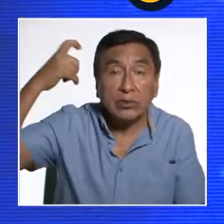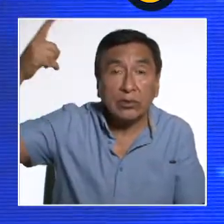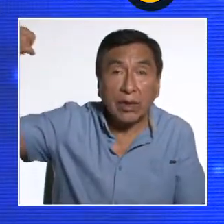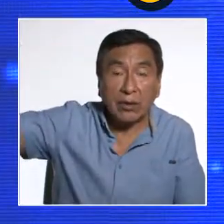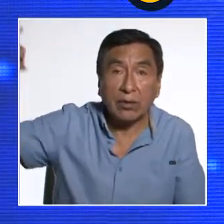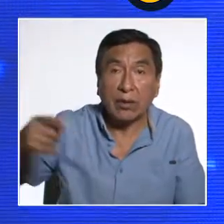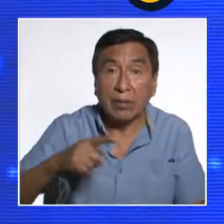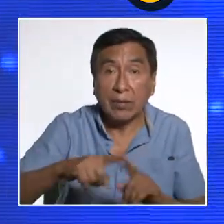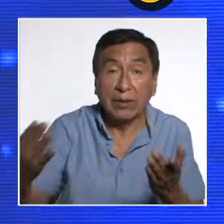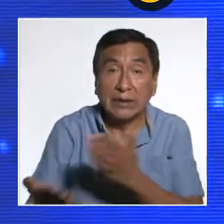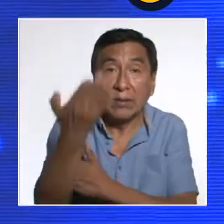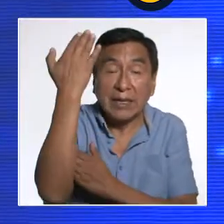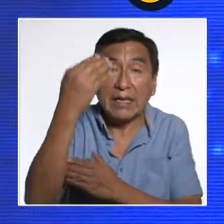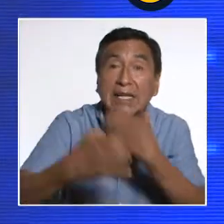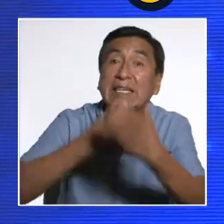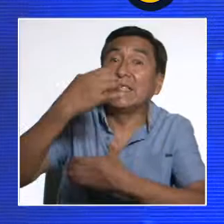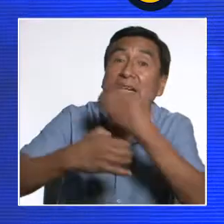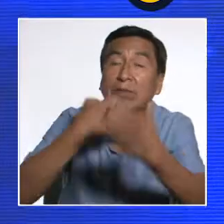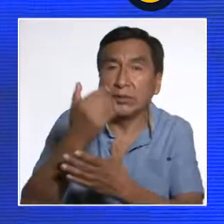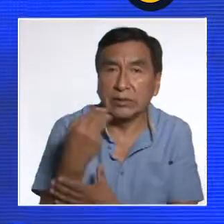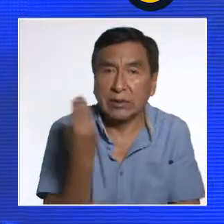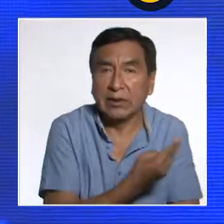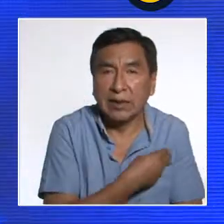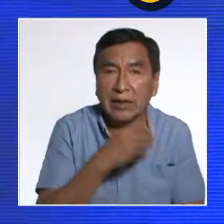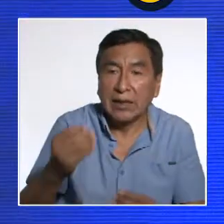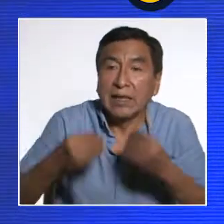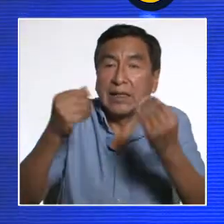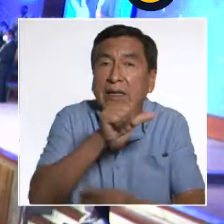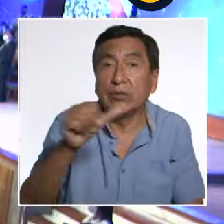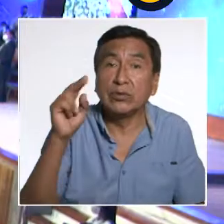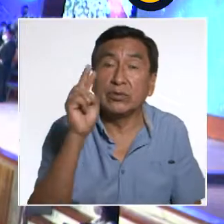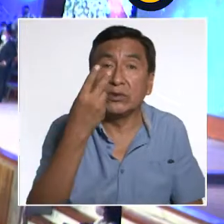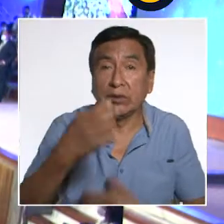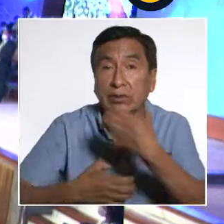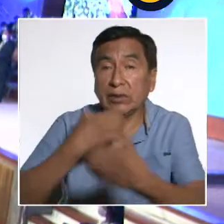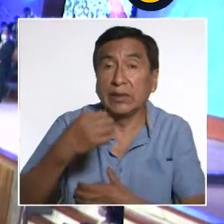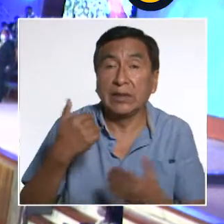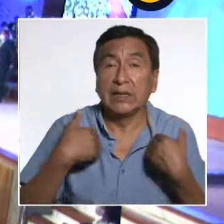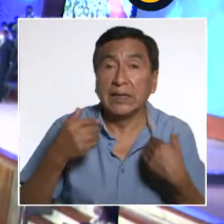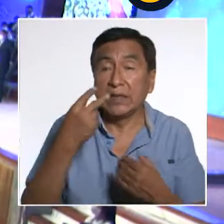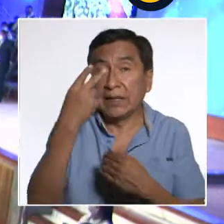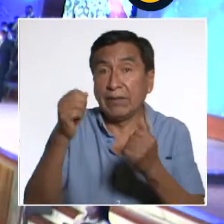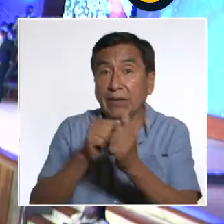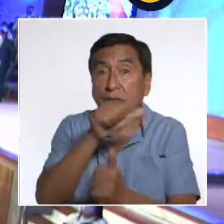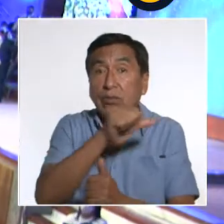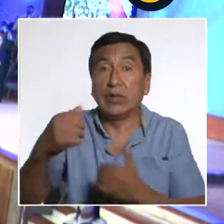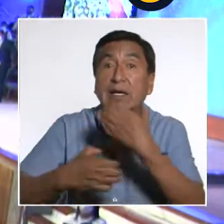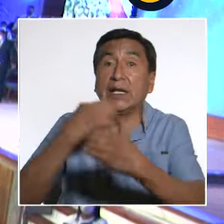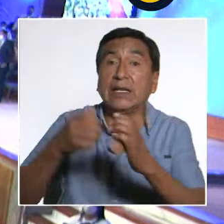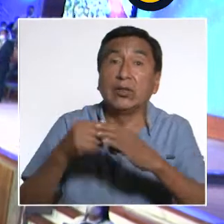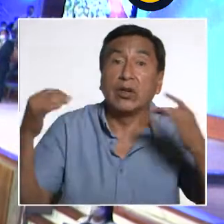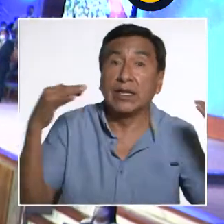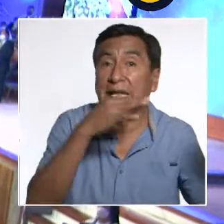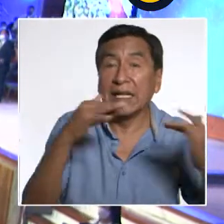esta mañana gritaremos. En esta mañana daremos un segundo grito. Y tiene que ver con un grito de guerra.